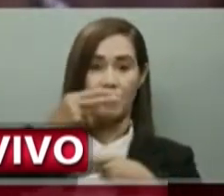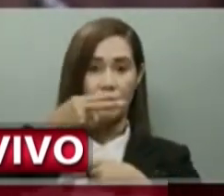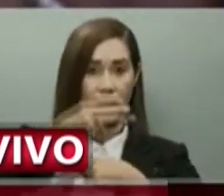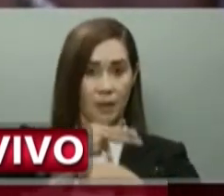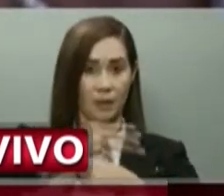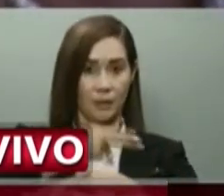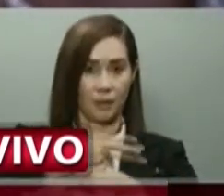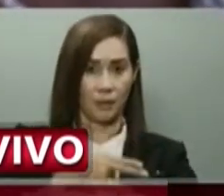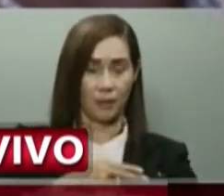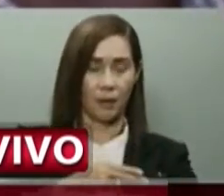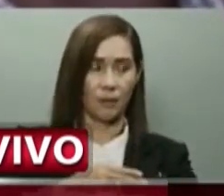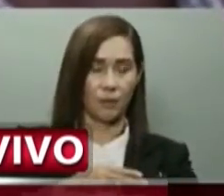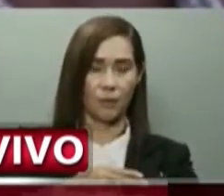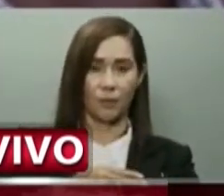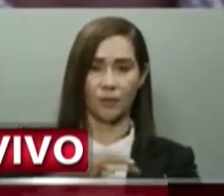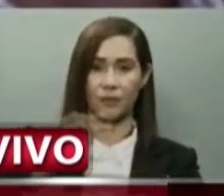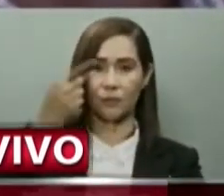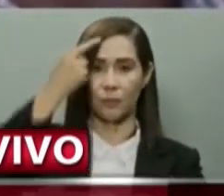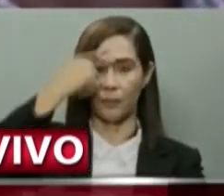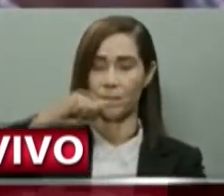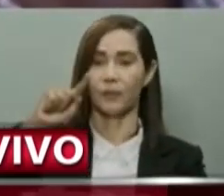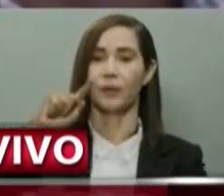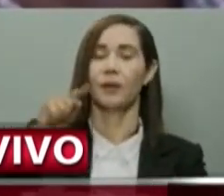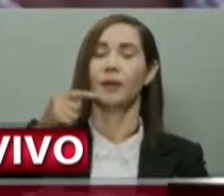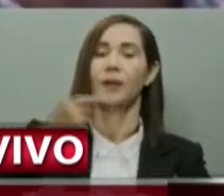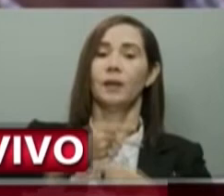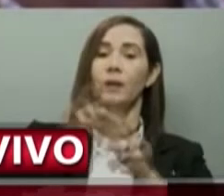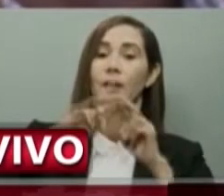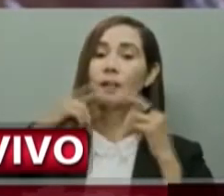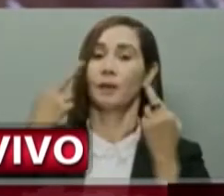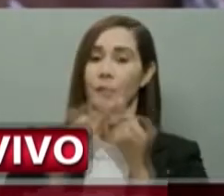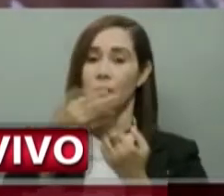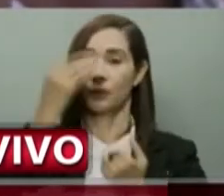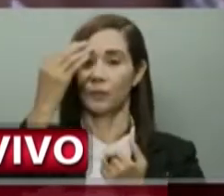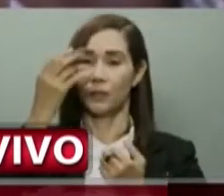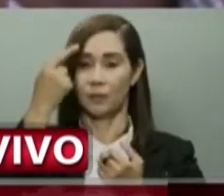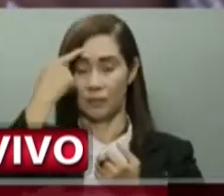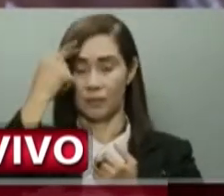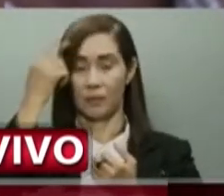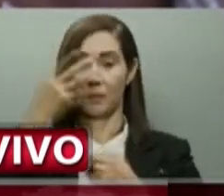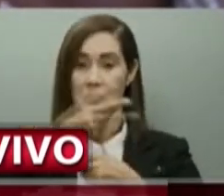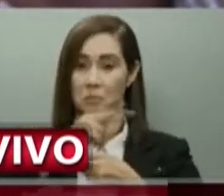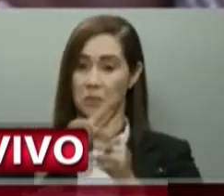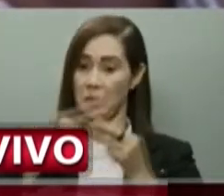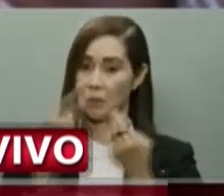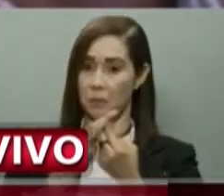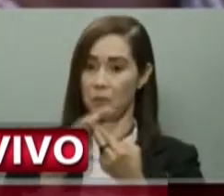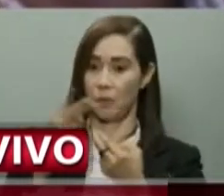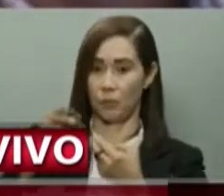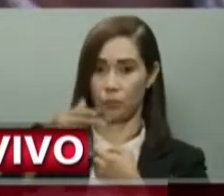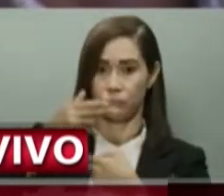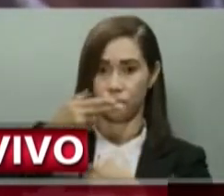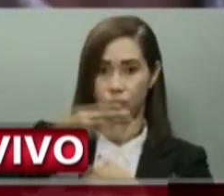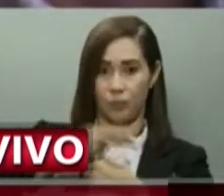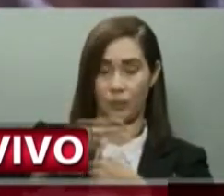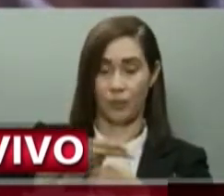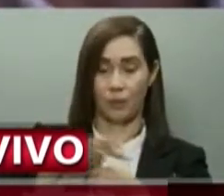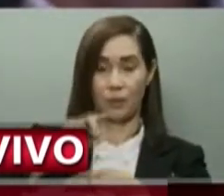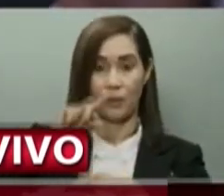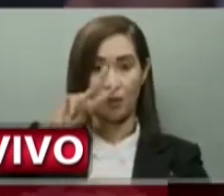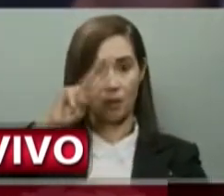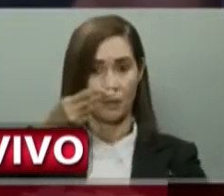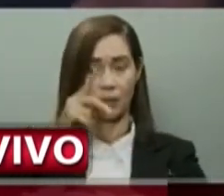si es posible, con las autoridades de ese vecino país. Y la segunda pregunta es, el gobierno de los Estados